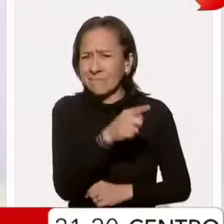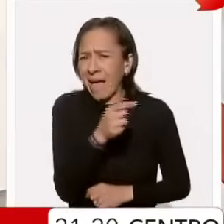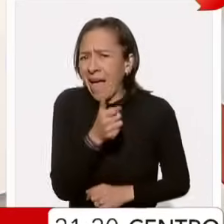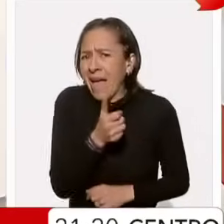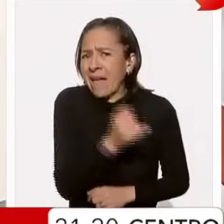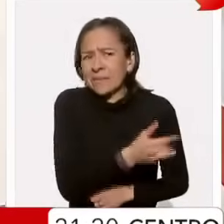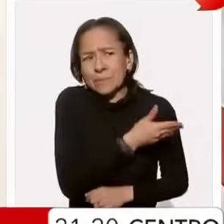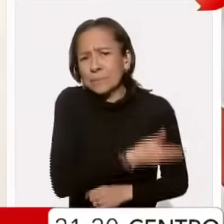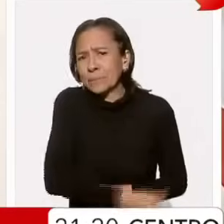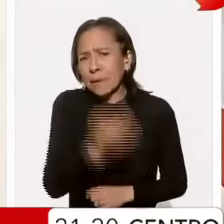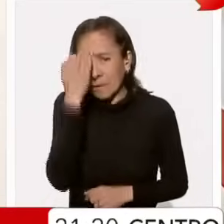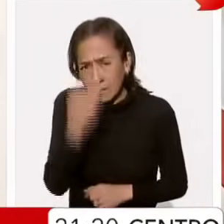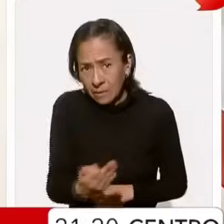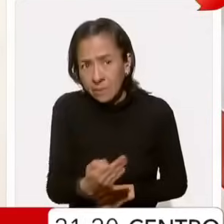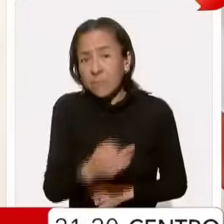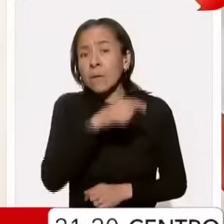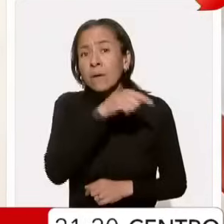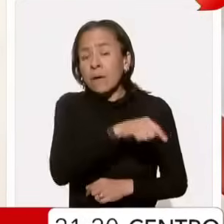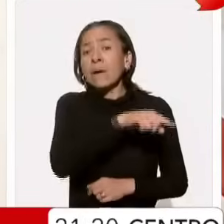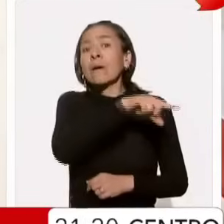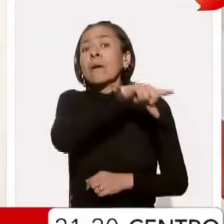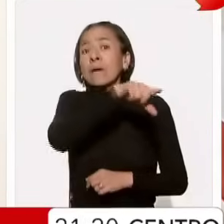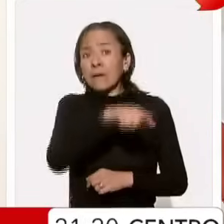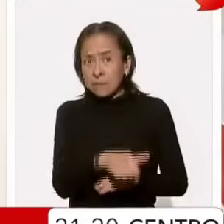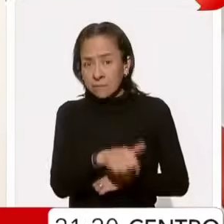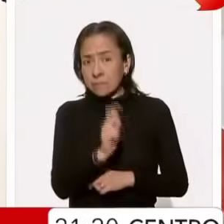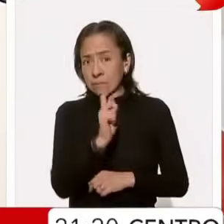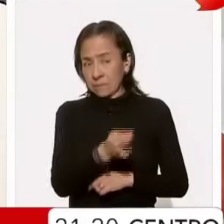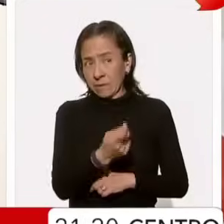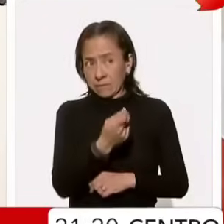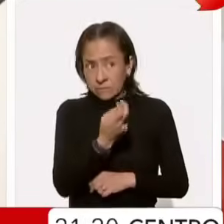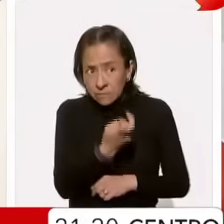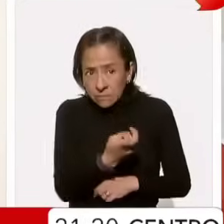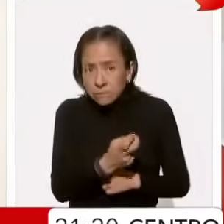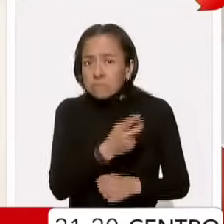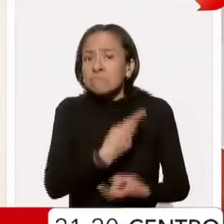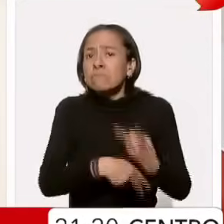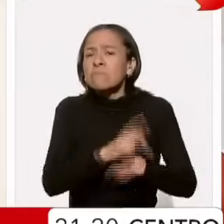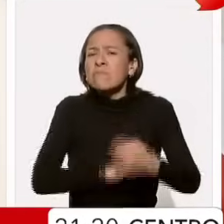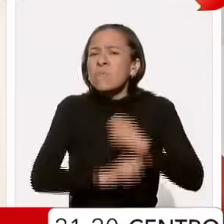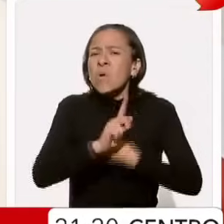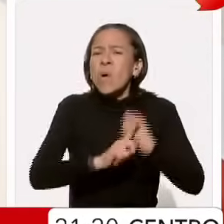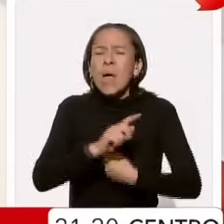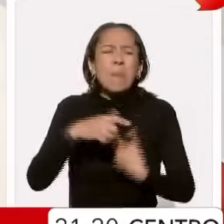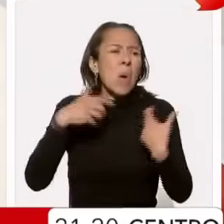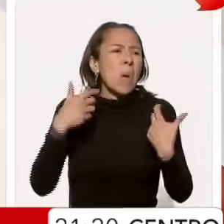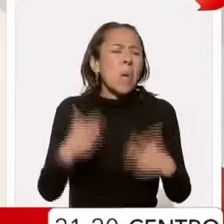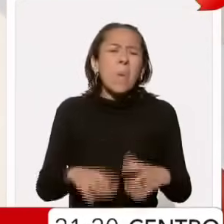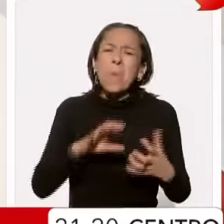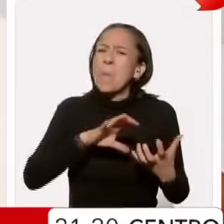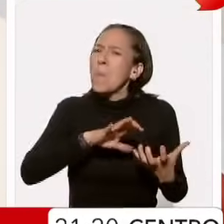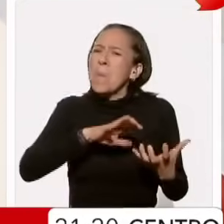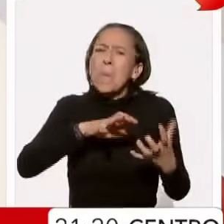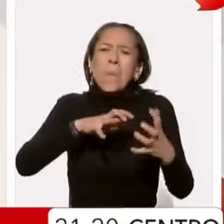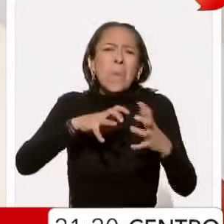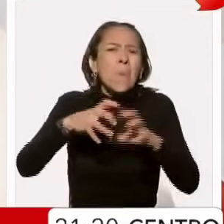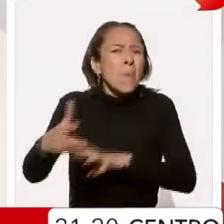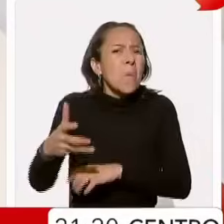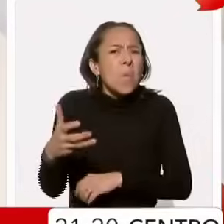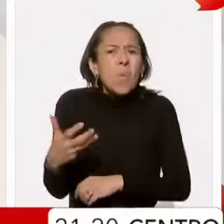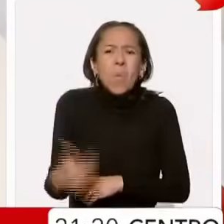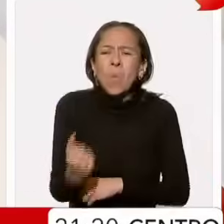Generan violencia, es nuestra responsabilidad detener eso, pero generan actos de violencia, generan eventos espectaculares,